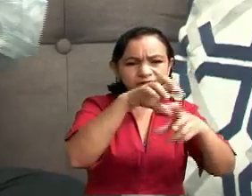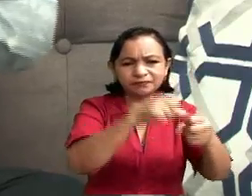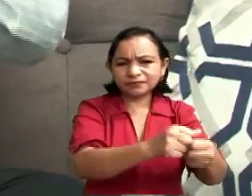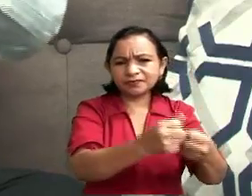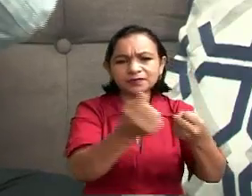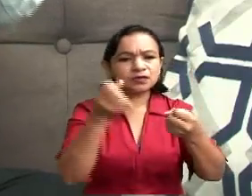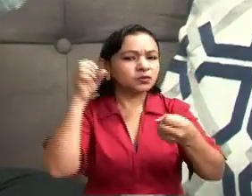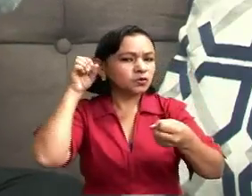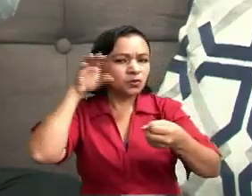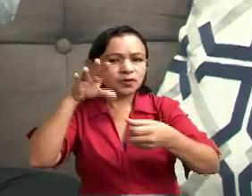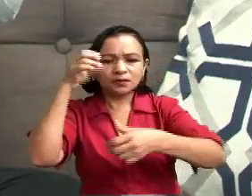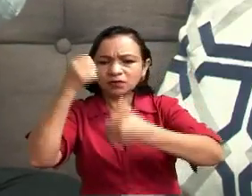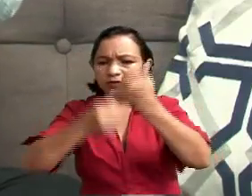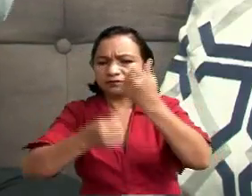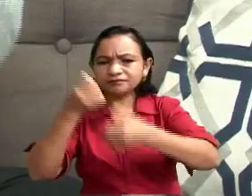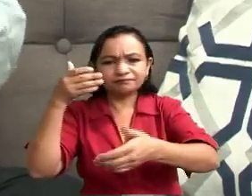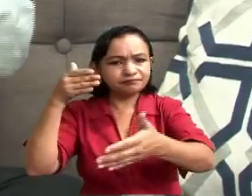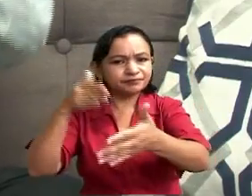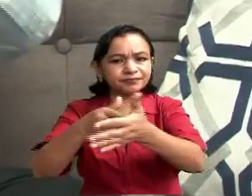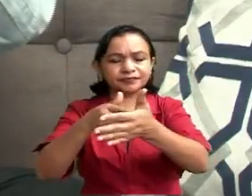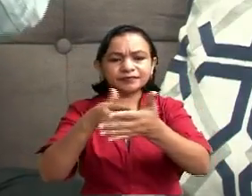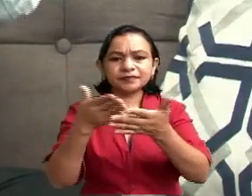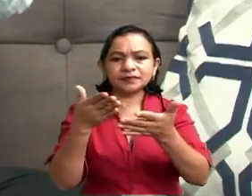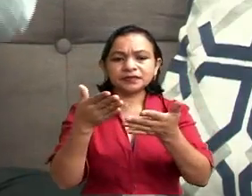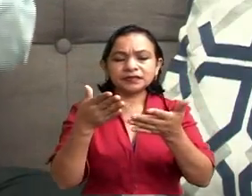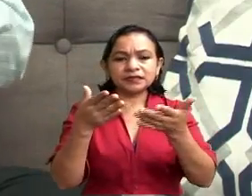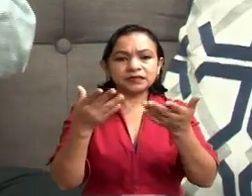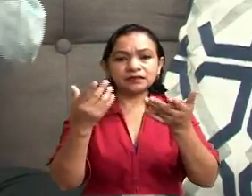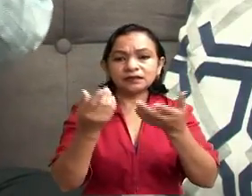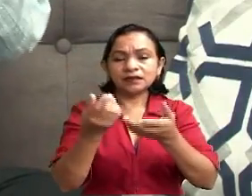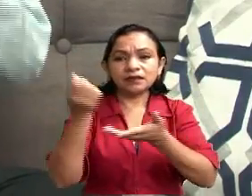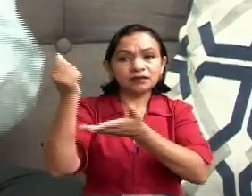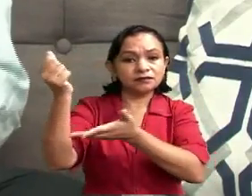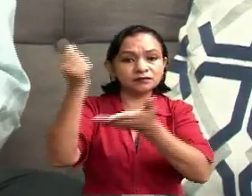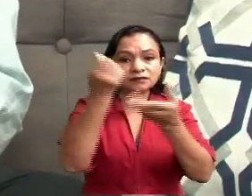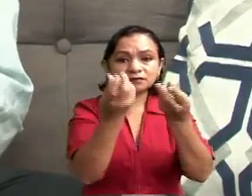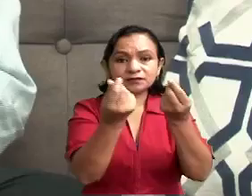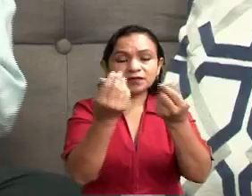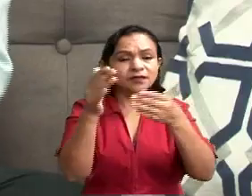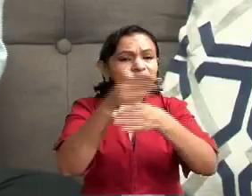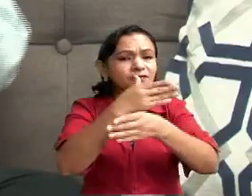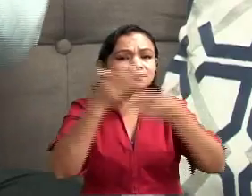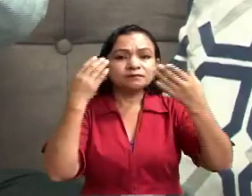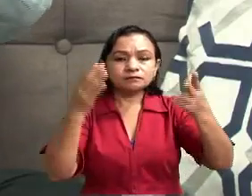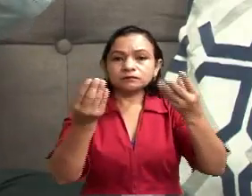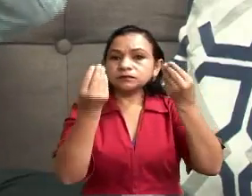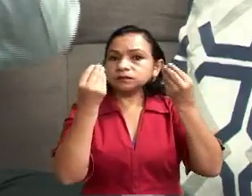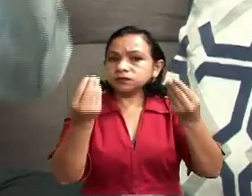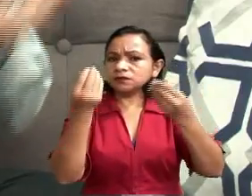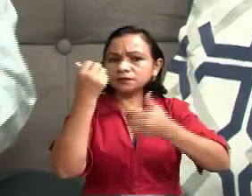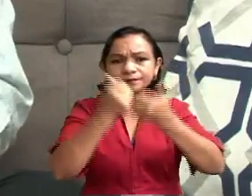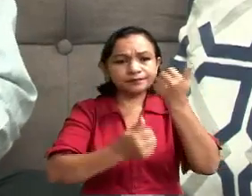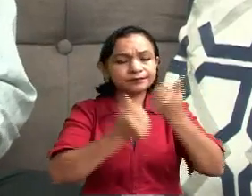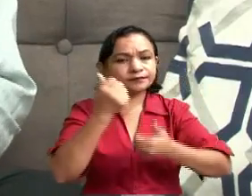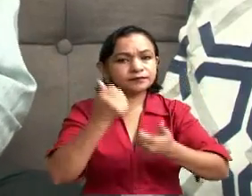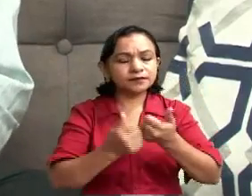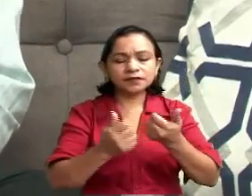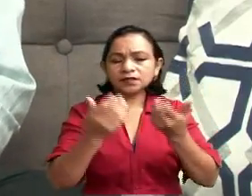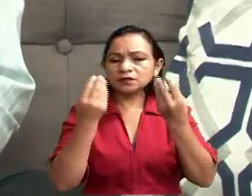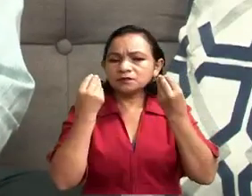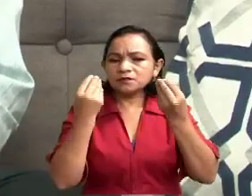al turismo, a la marca país, a las inversiones, etcétera, etcétera, produjo un daño